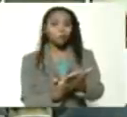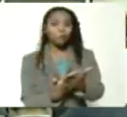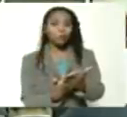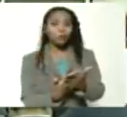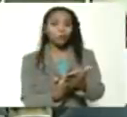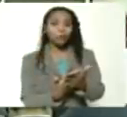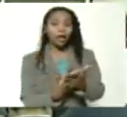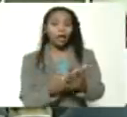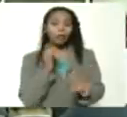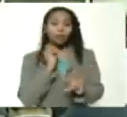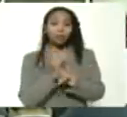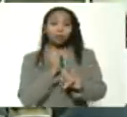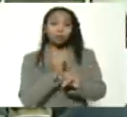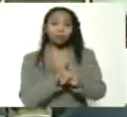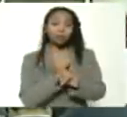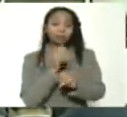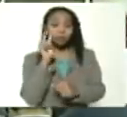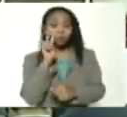Las redes,